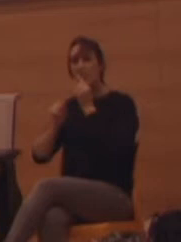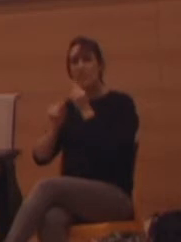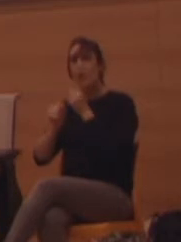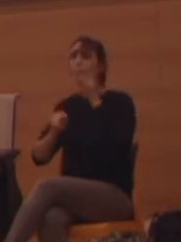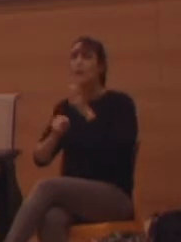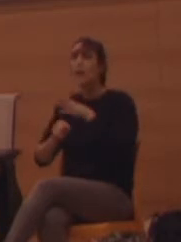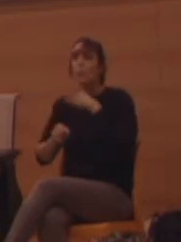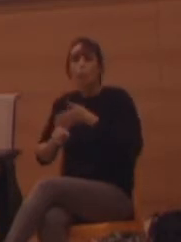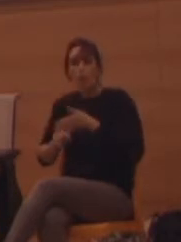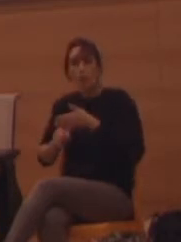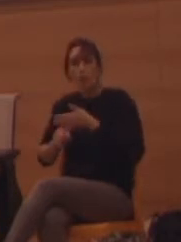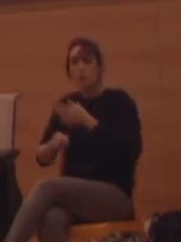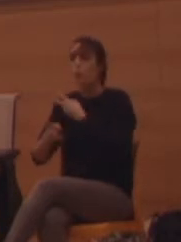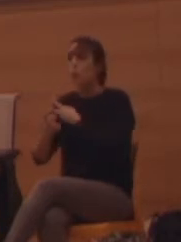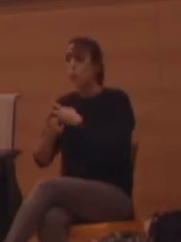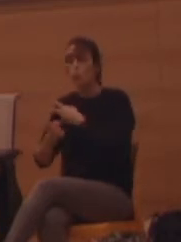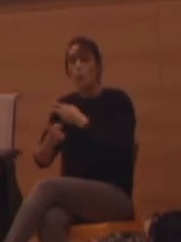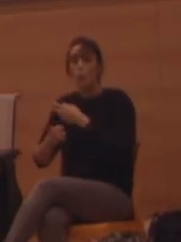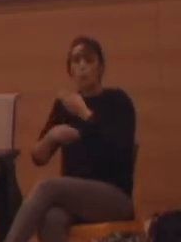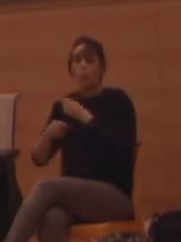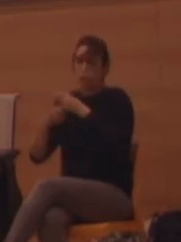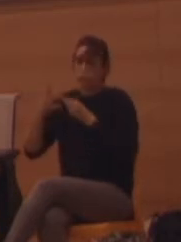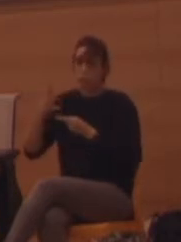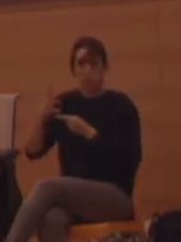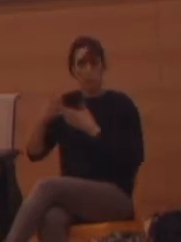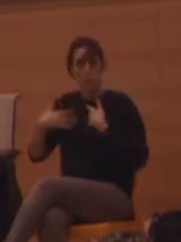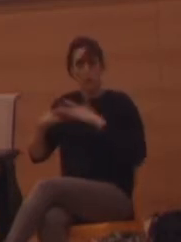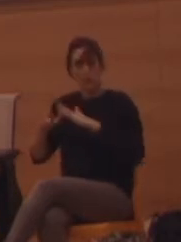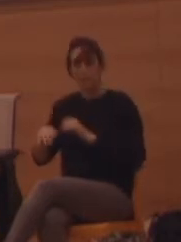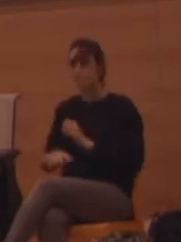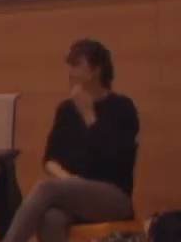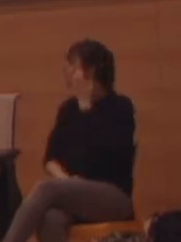haber infección de partes óseas o infección de partes blandas.